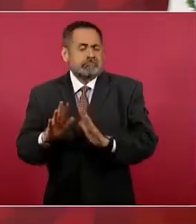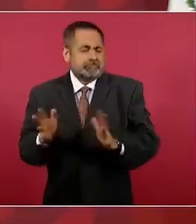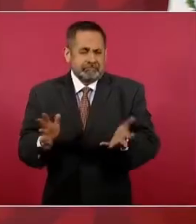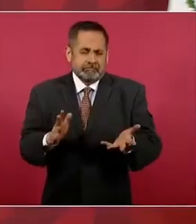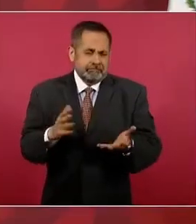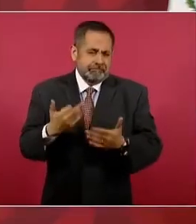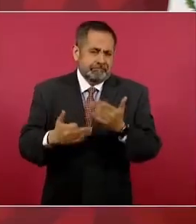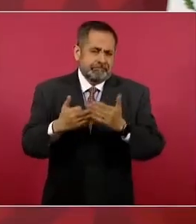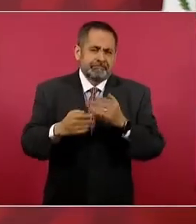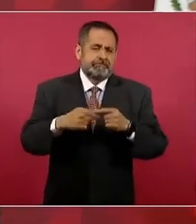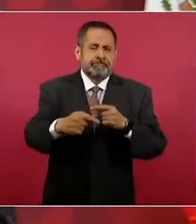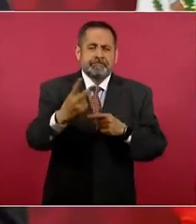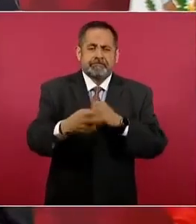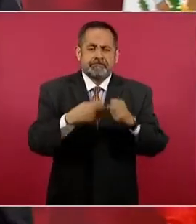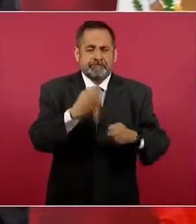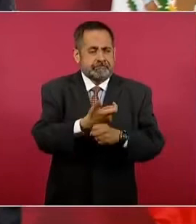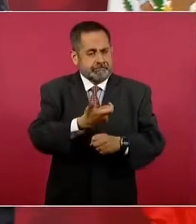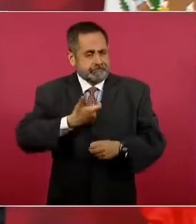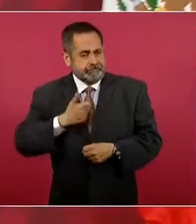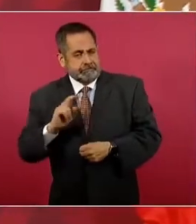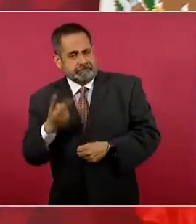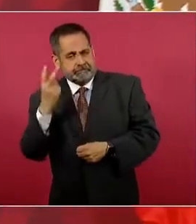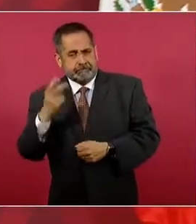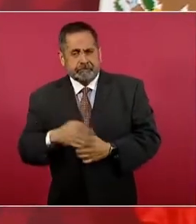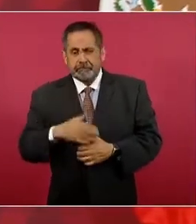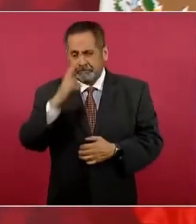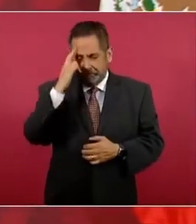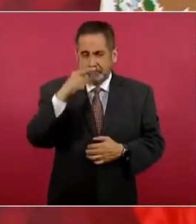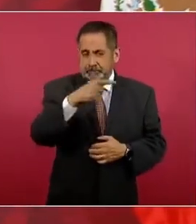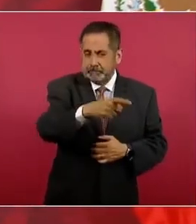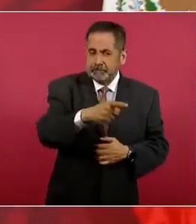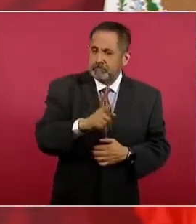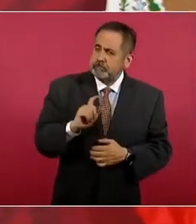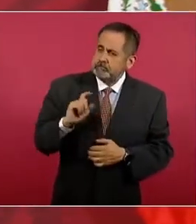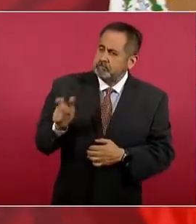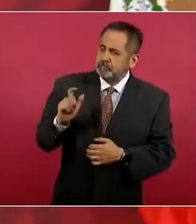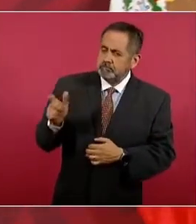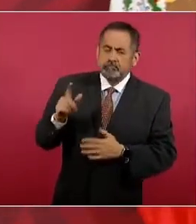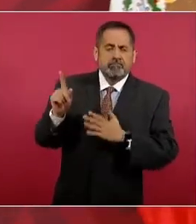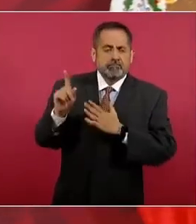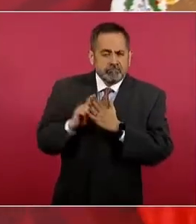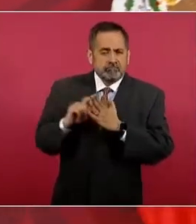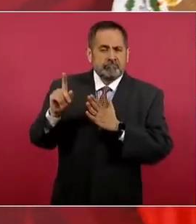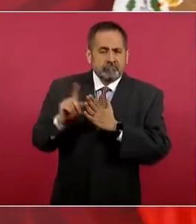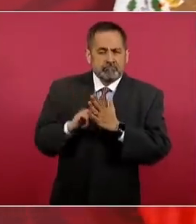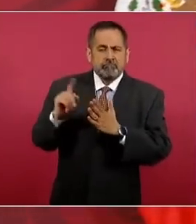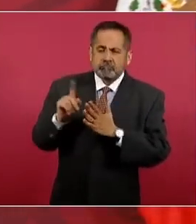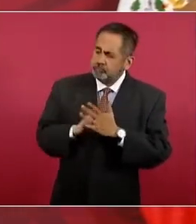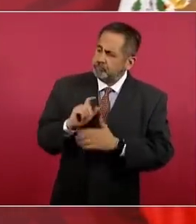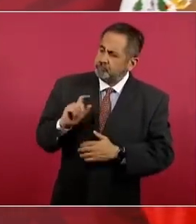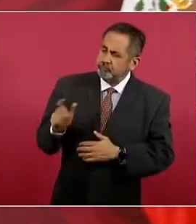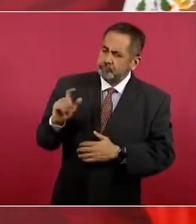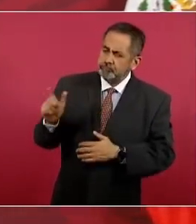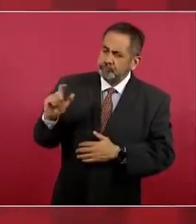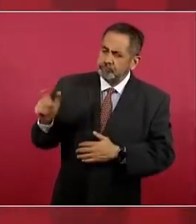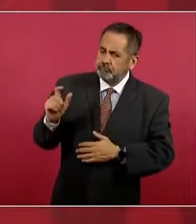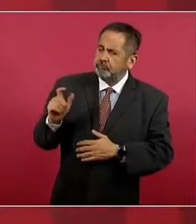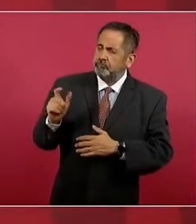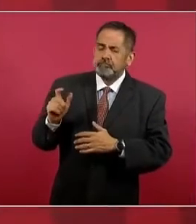porque iban a ir pagando mes con mes, abonando. El propósito